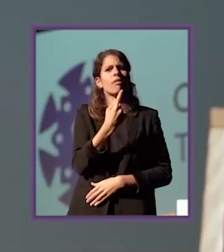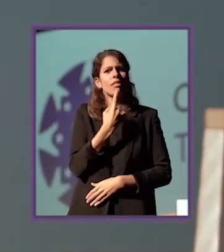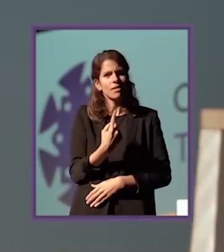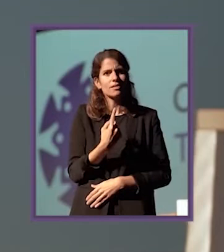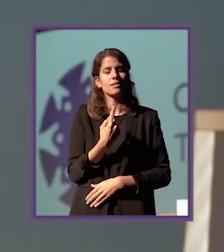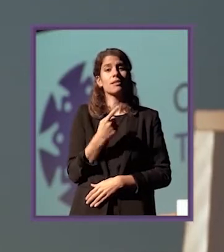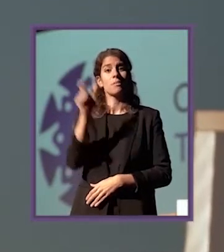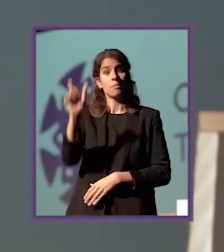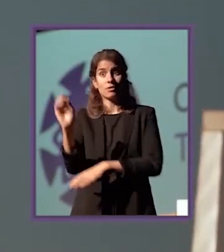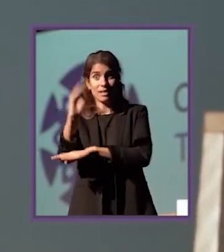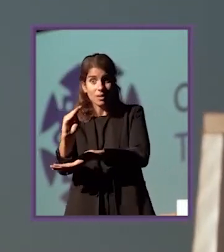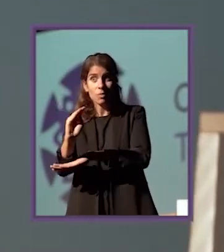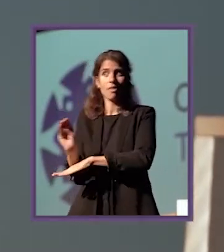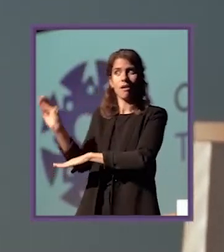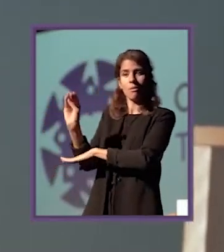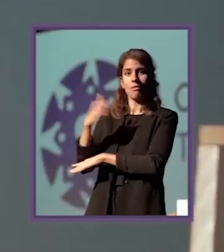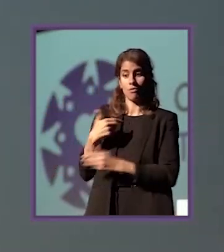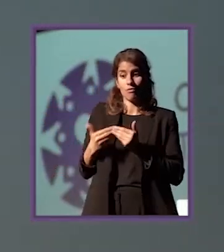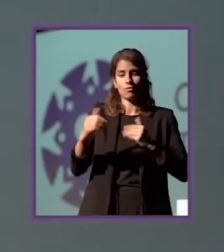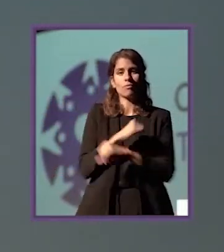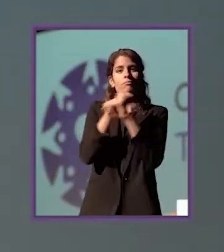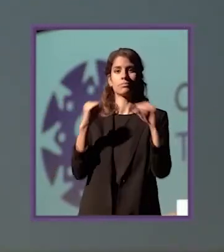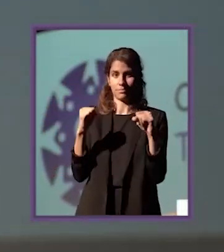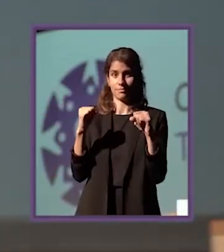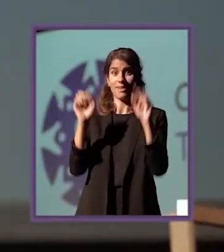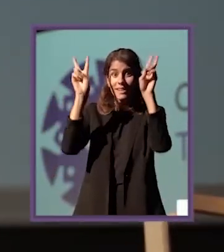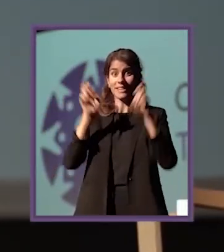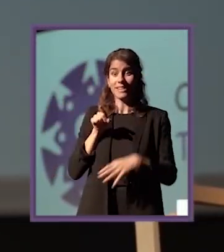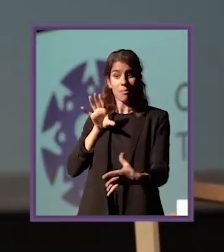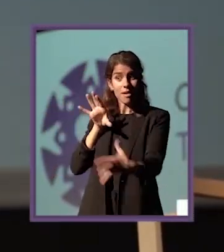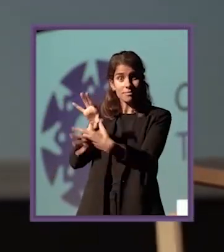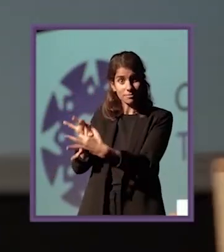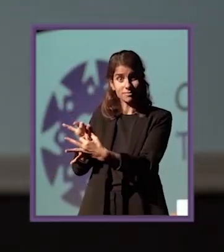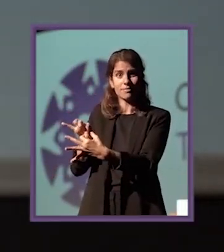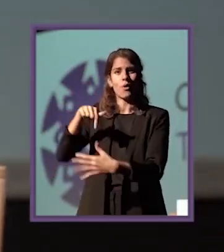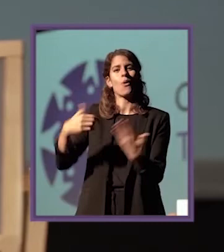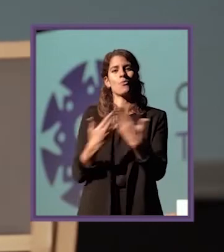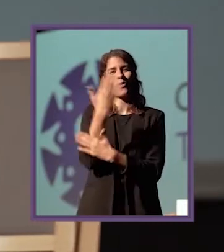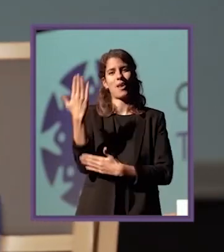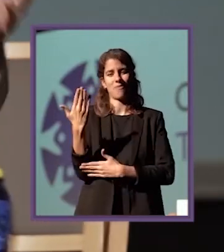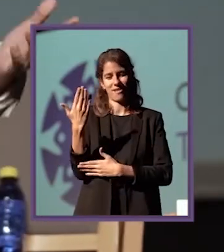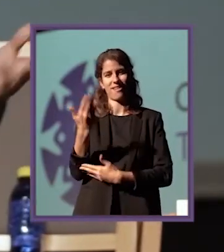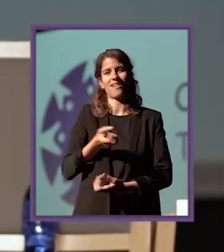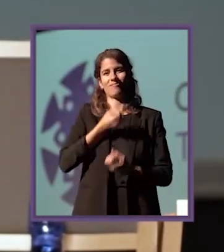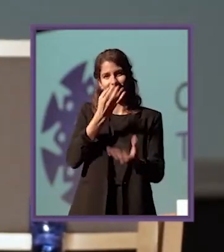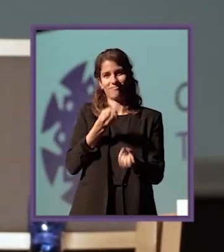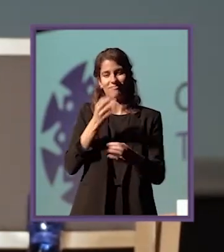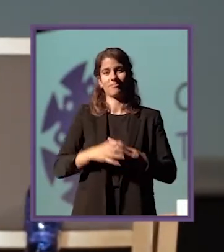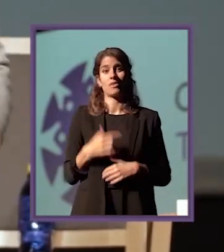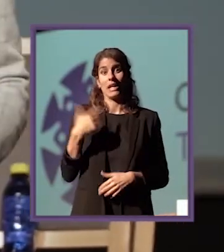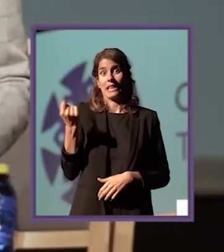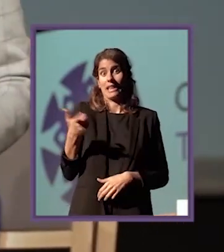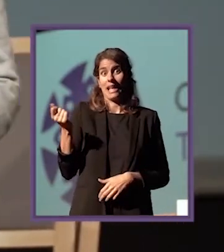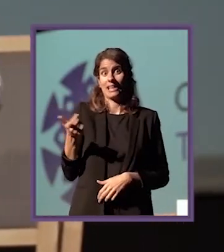la fortaleza de mañana. De eso un poco lo que vamos a hablar aquí durante la mañana. Yo habitualmente estoy acostumbrado a mi